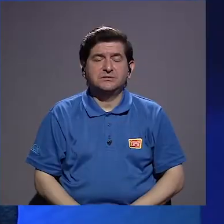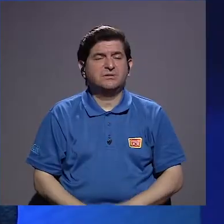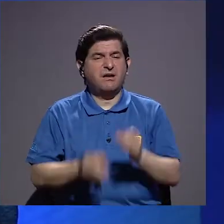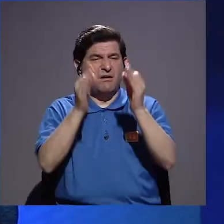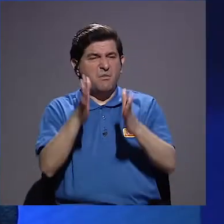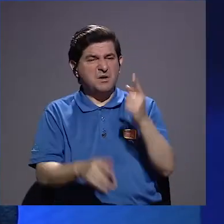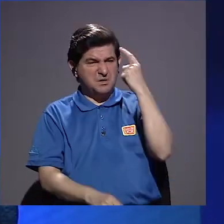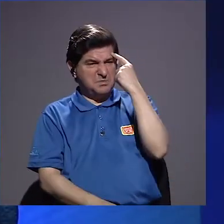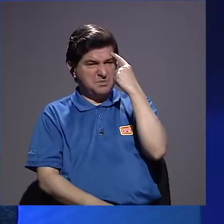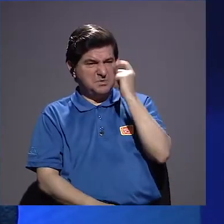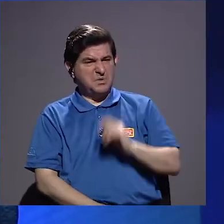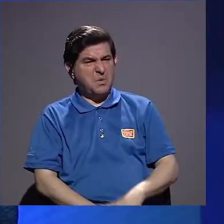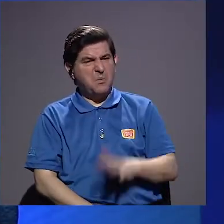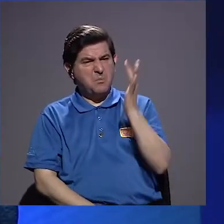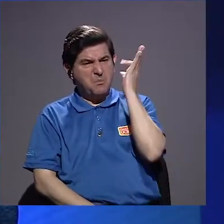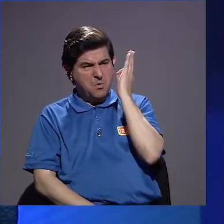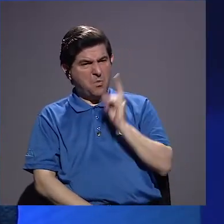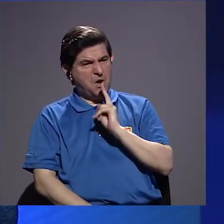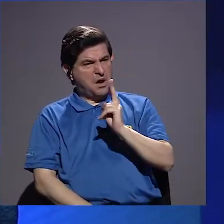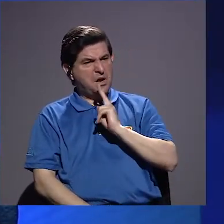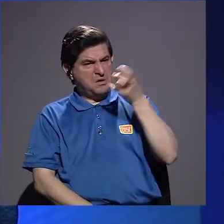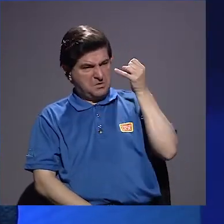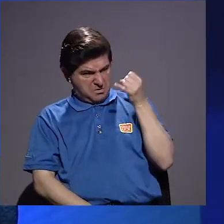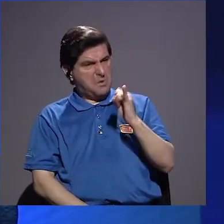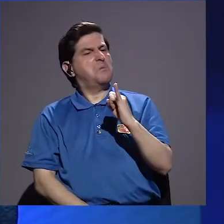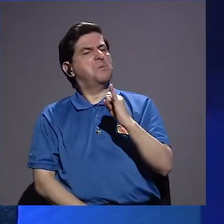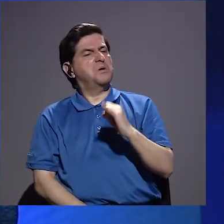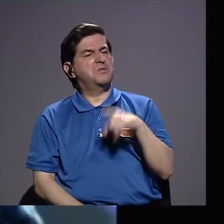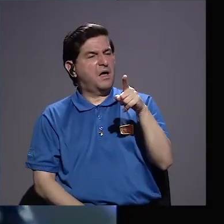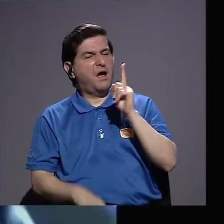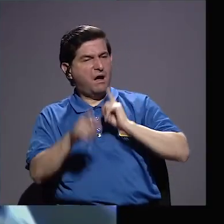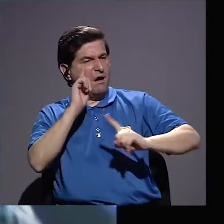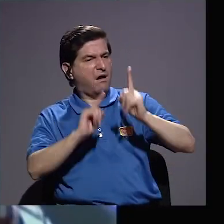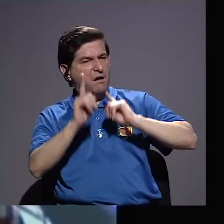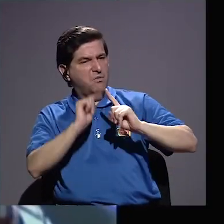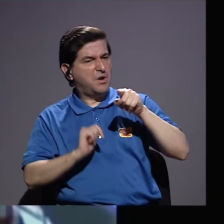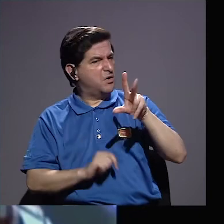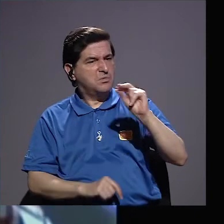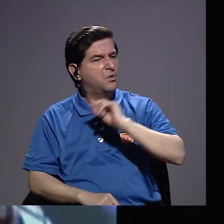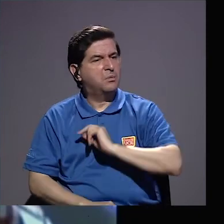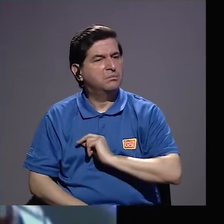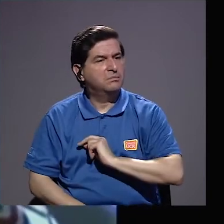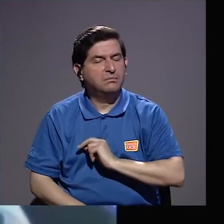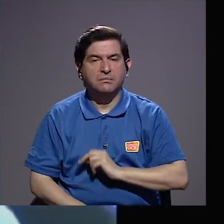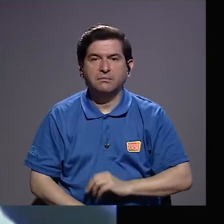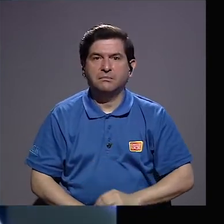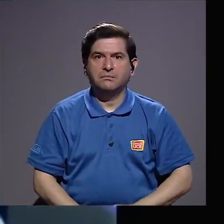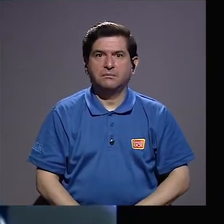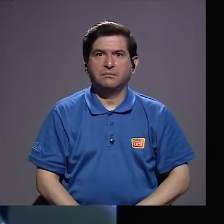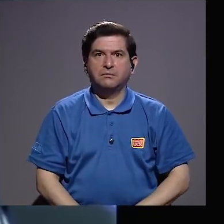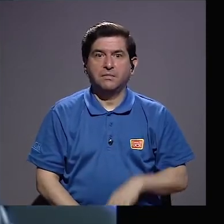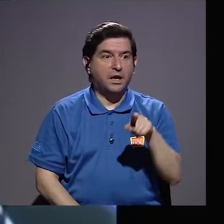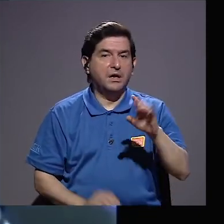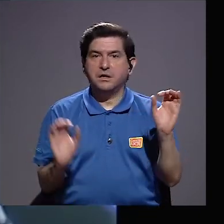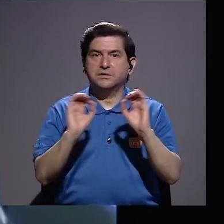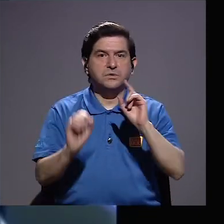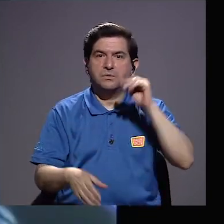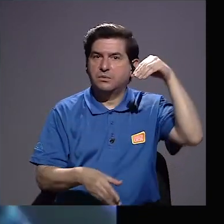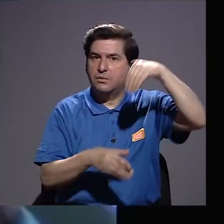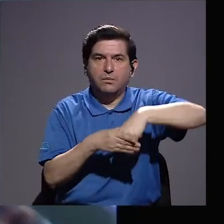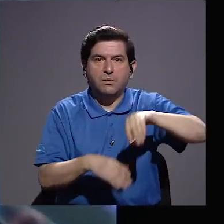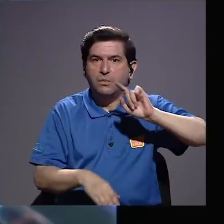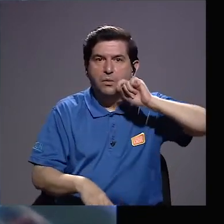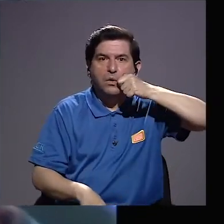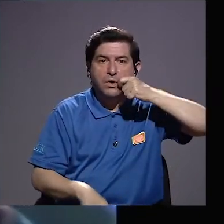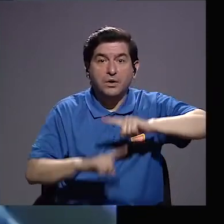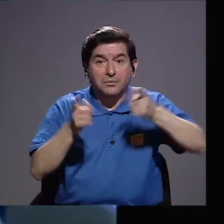Entonces a la jueza le pareció que una mujer que de verdad hubiera sido violada estaría llorando. Y eso no está en ningún